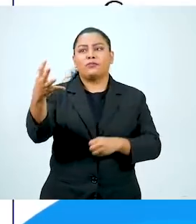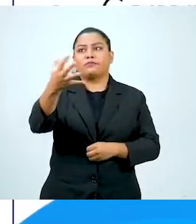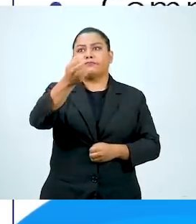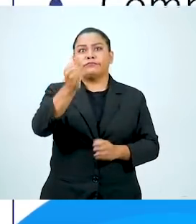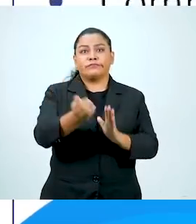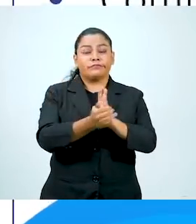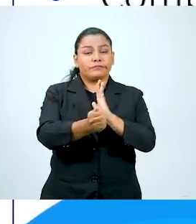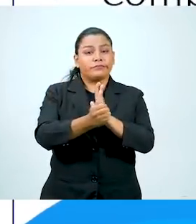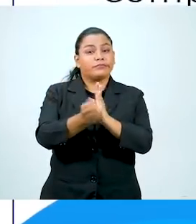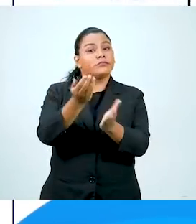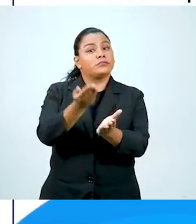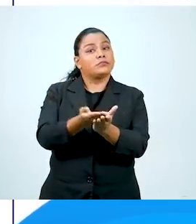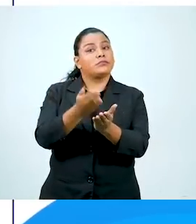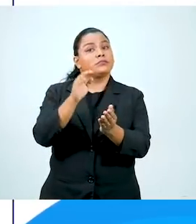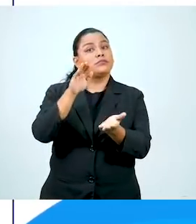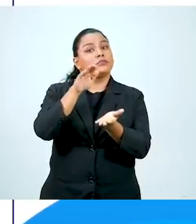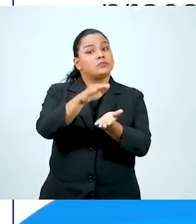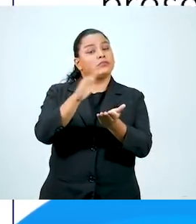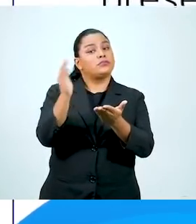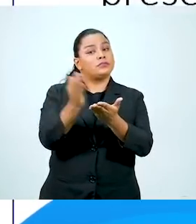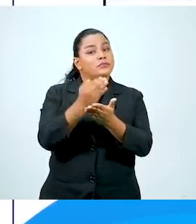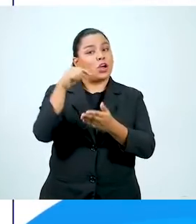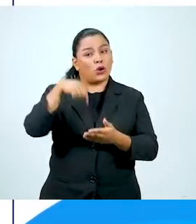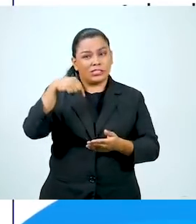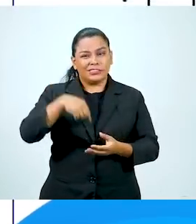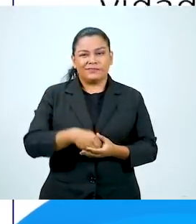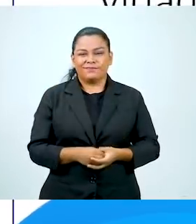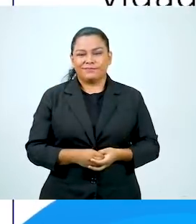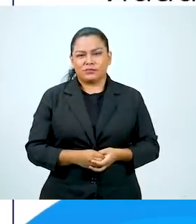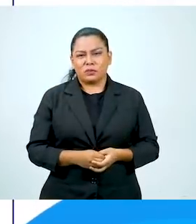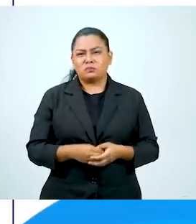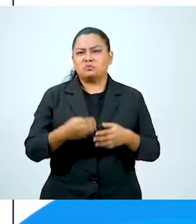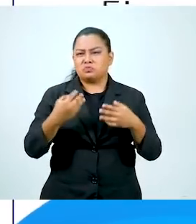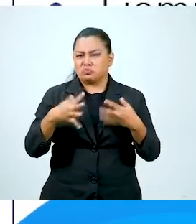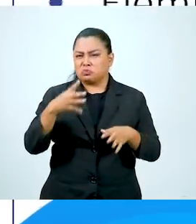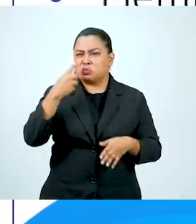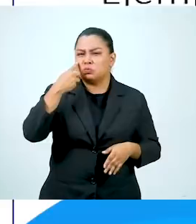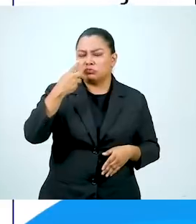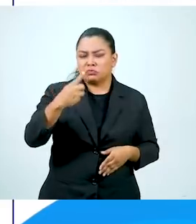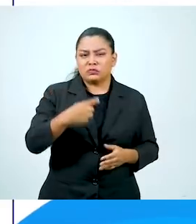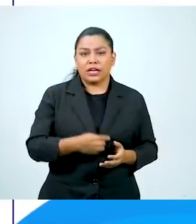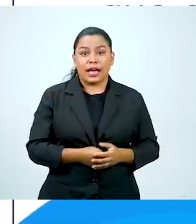las competencias propuestas en la unidad en estudio. Como pueden